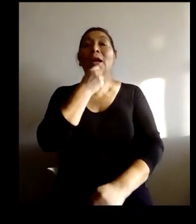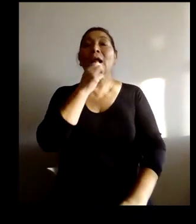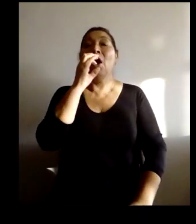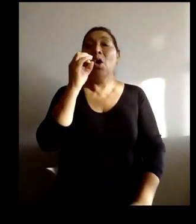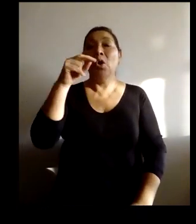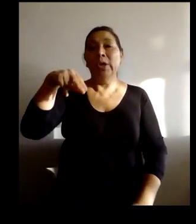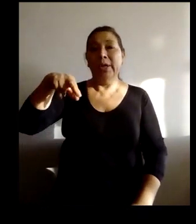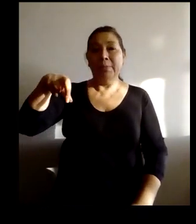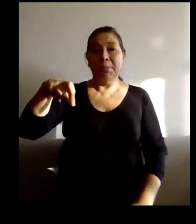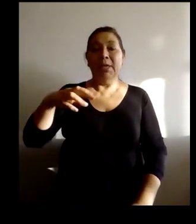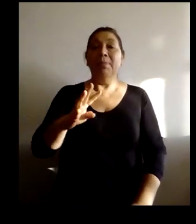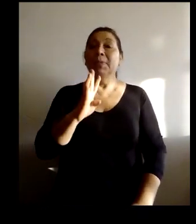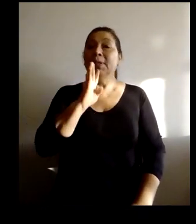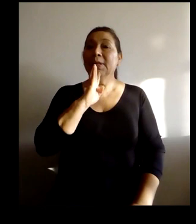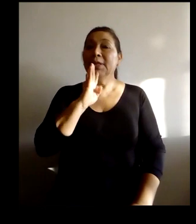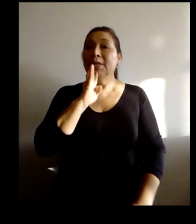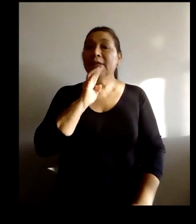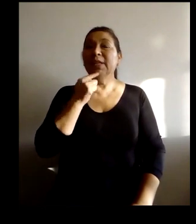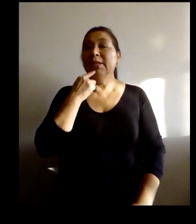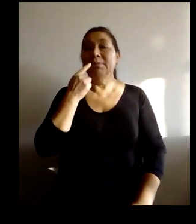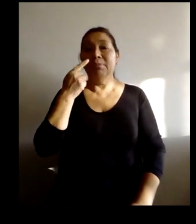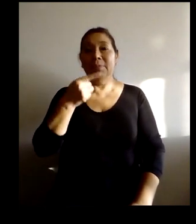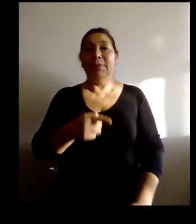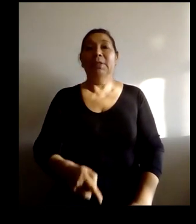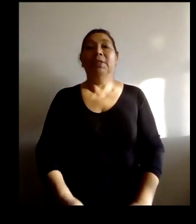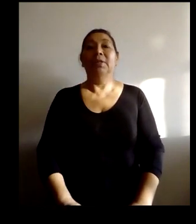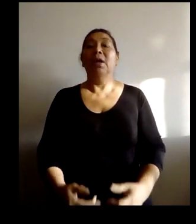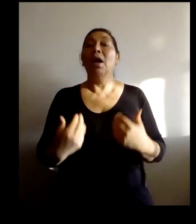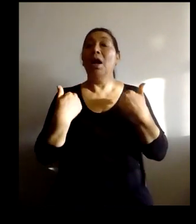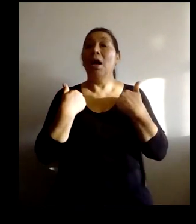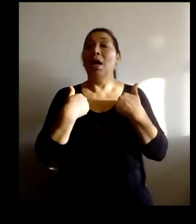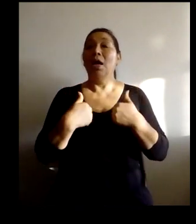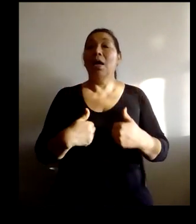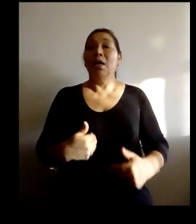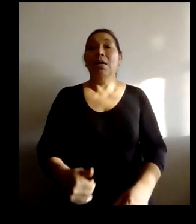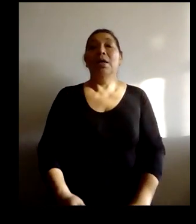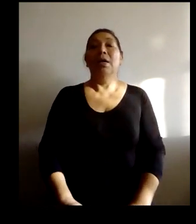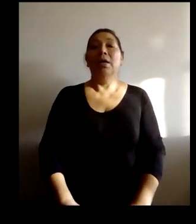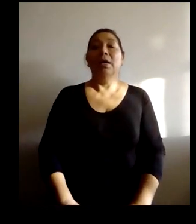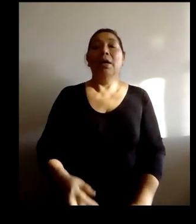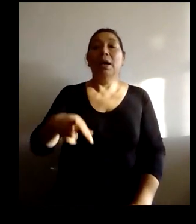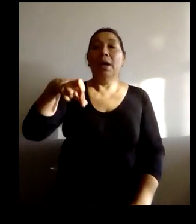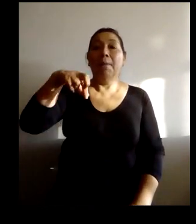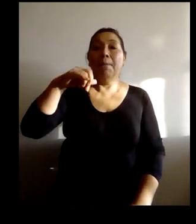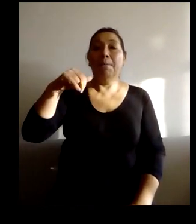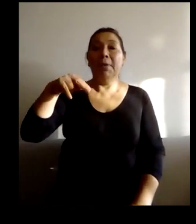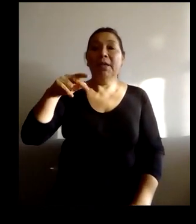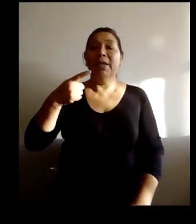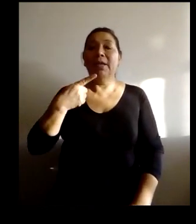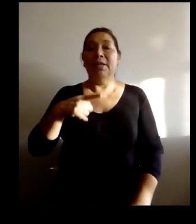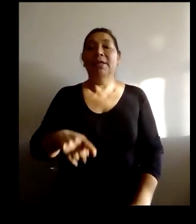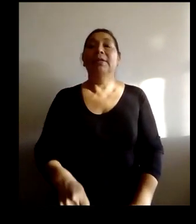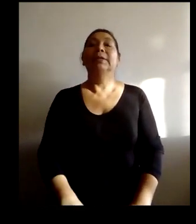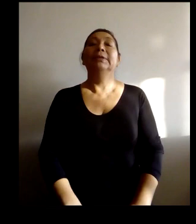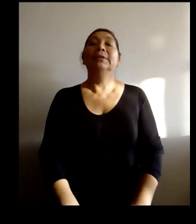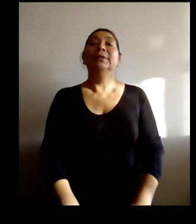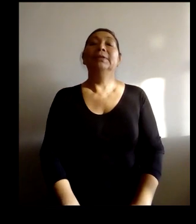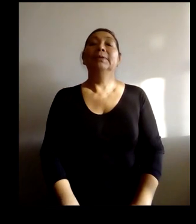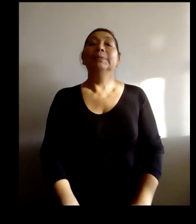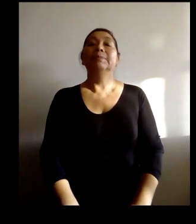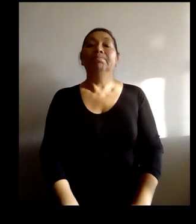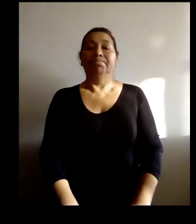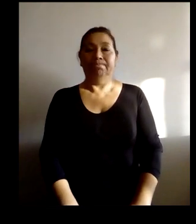presidente, ha solicitado el uso de la palabra por la parte demandada, la abogada María Pilar Heredia Mendoza.